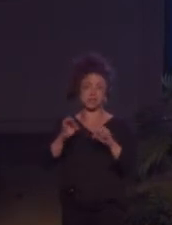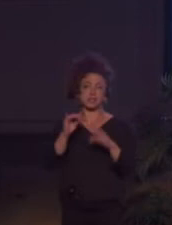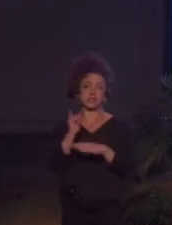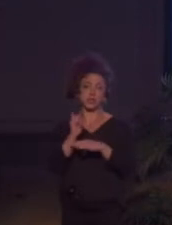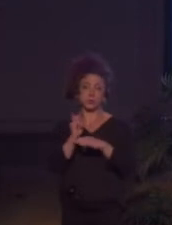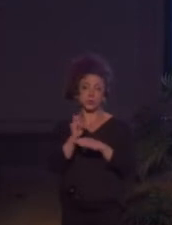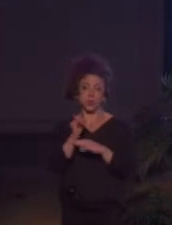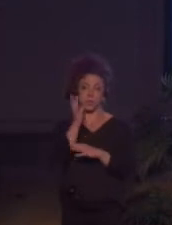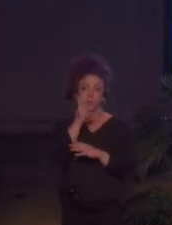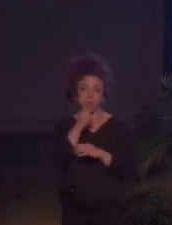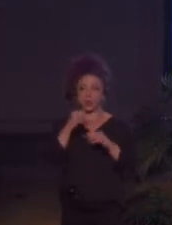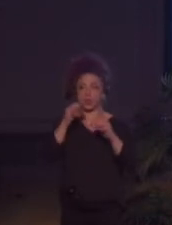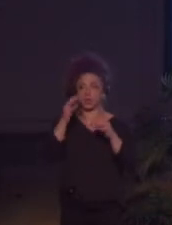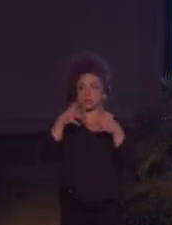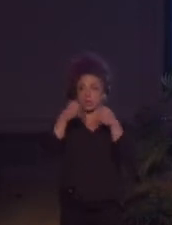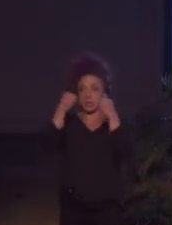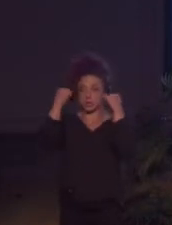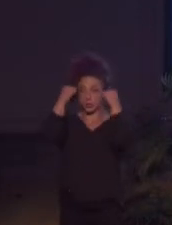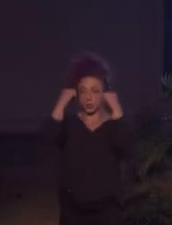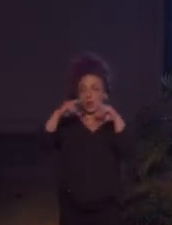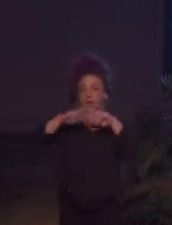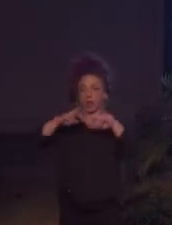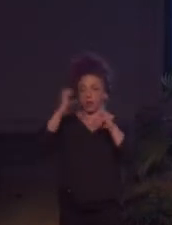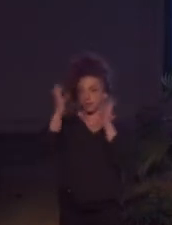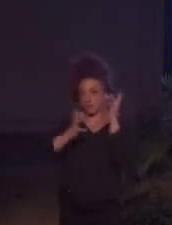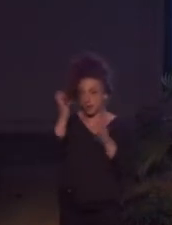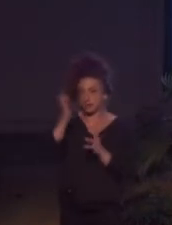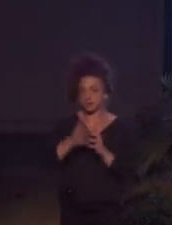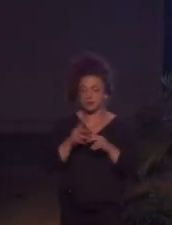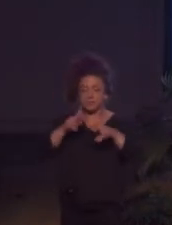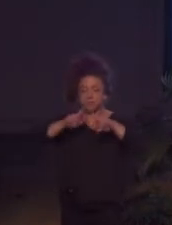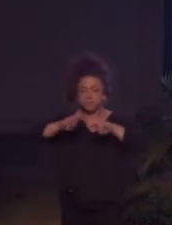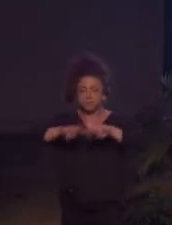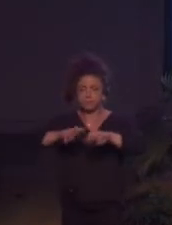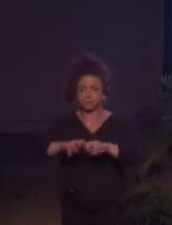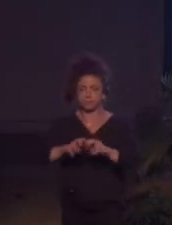que está gente como Anaí, como Micaela,